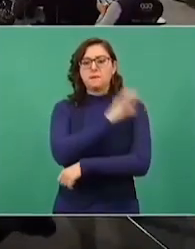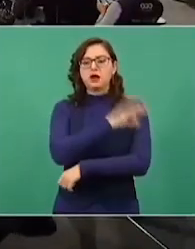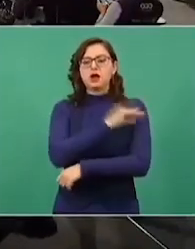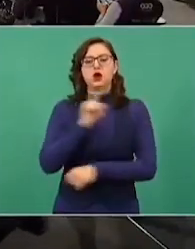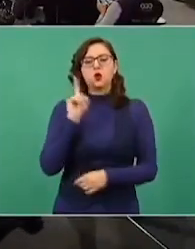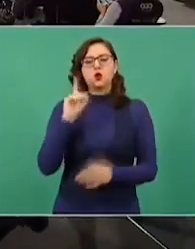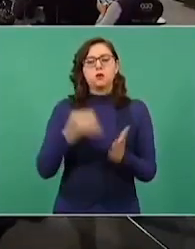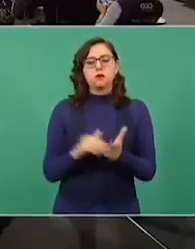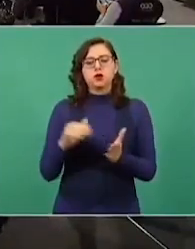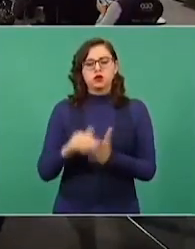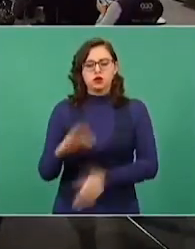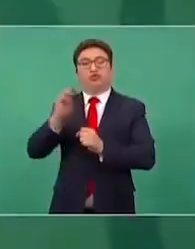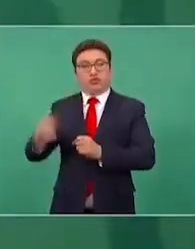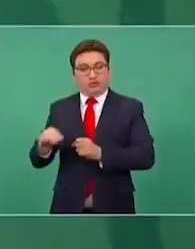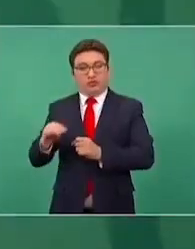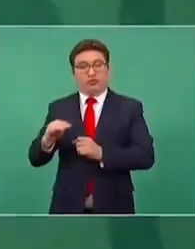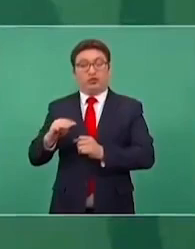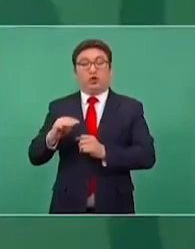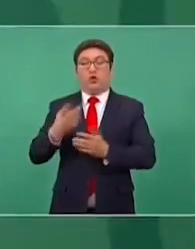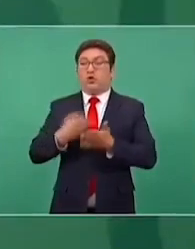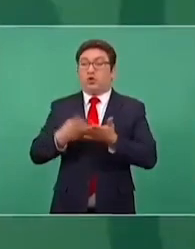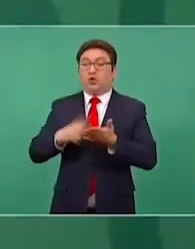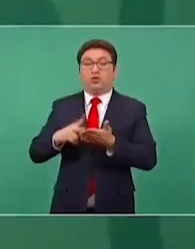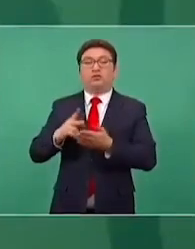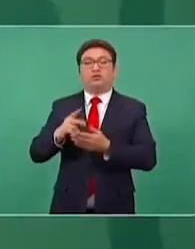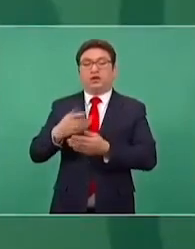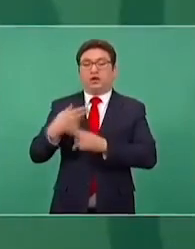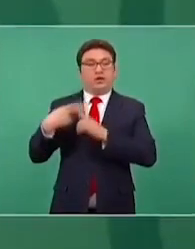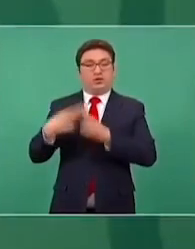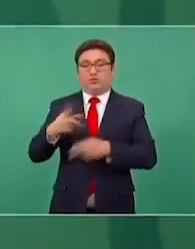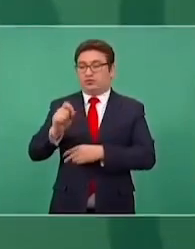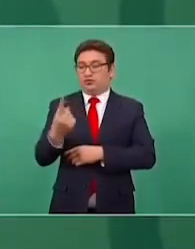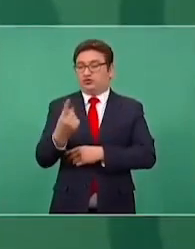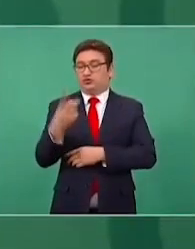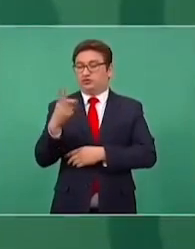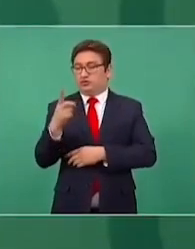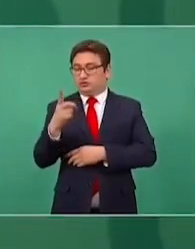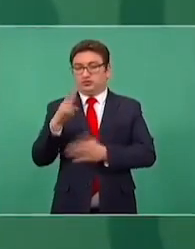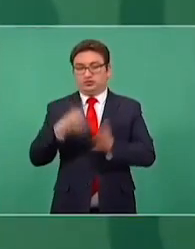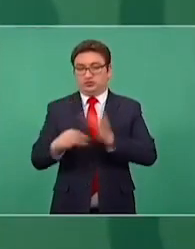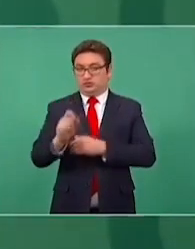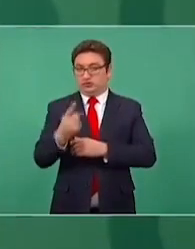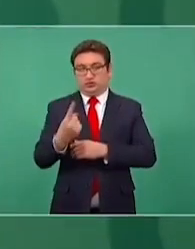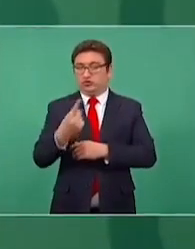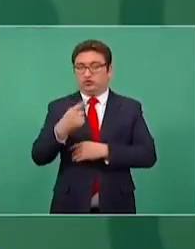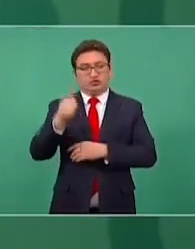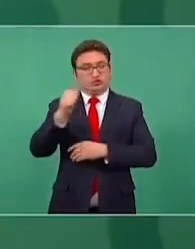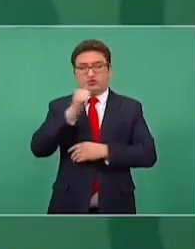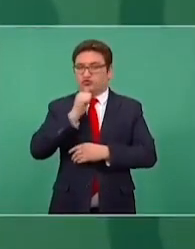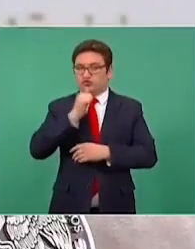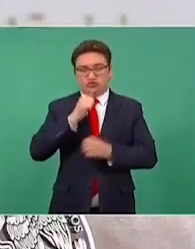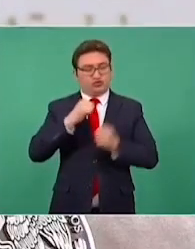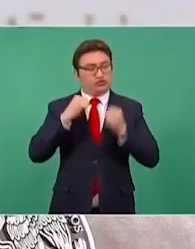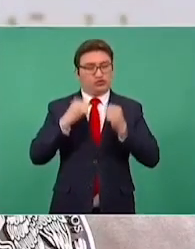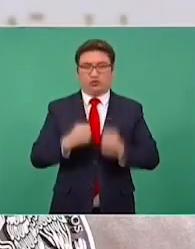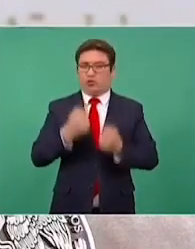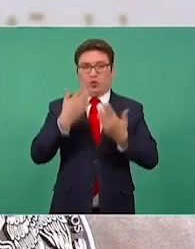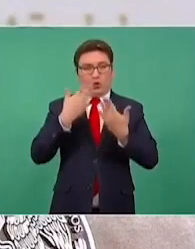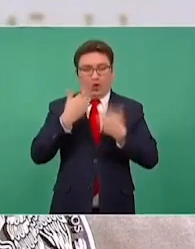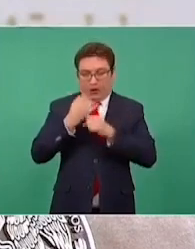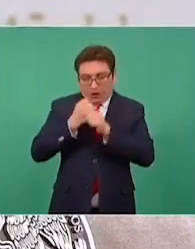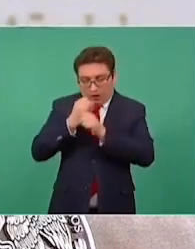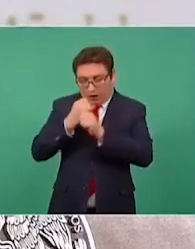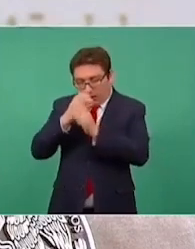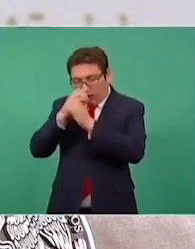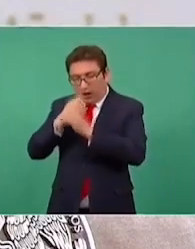de otras naciones, incluido Anthony Blinken, el secretario de Seguridad de los Estados Unidos, que nuestro país